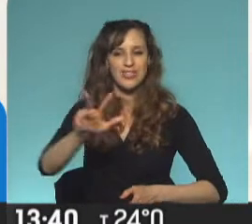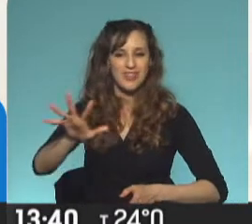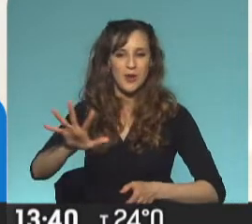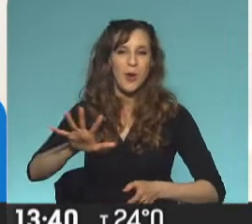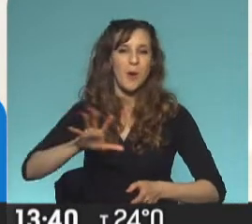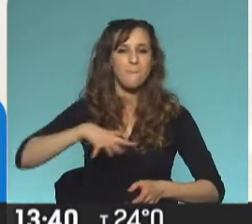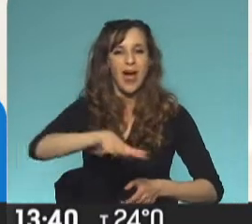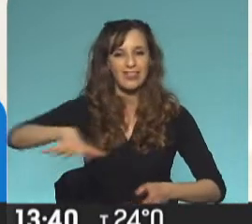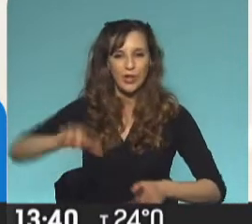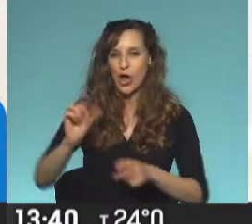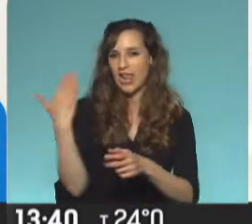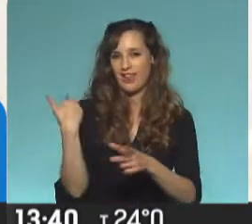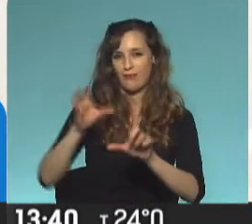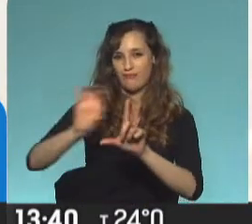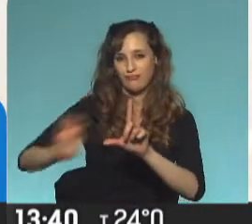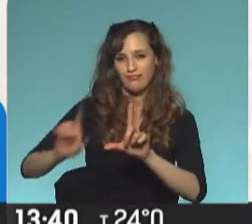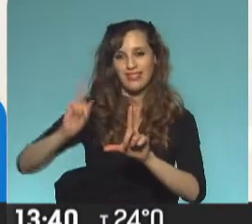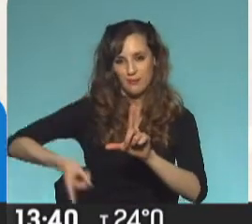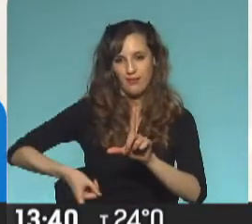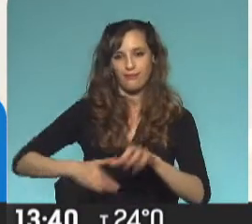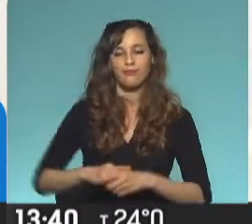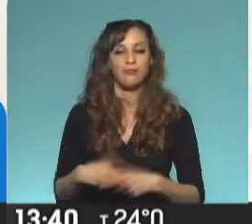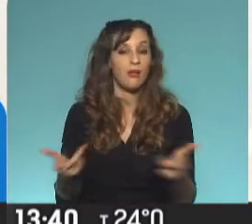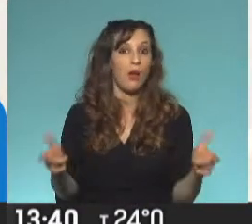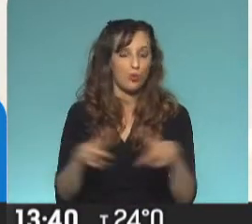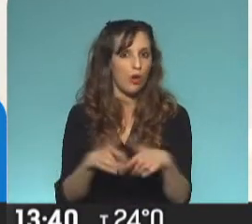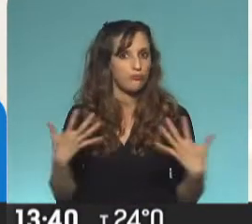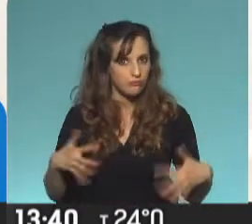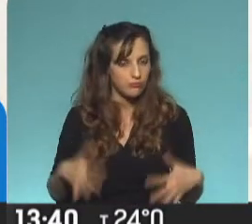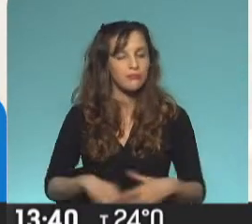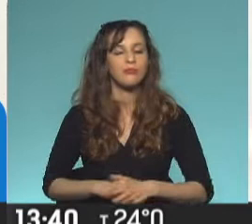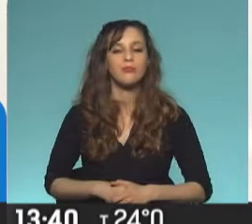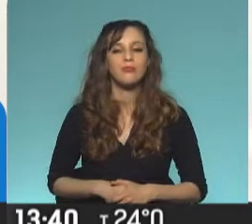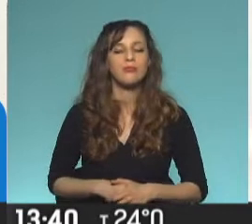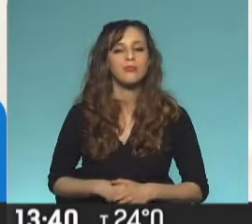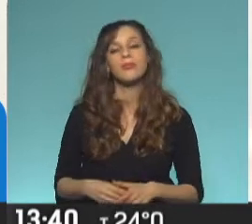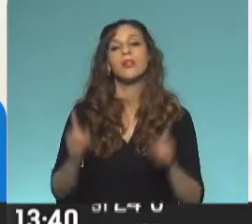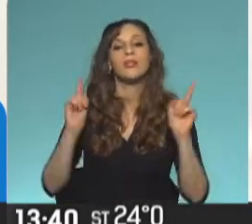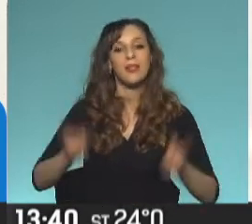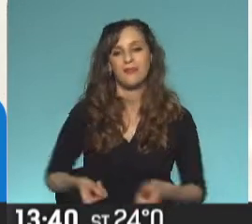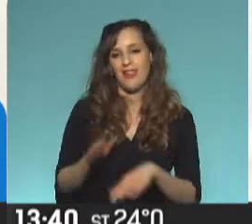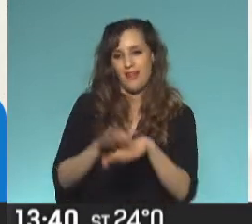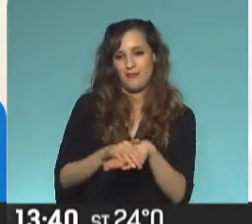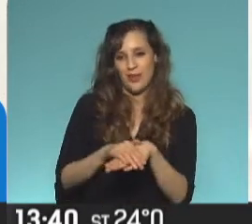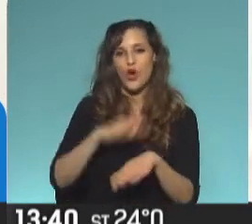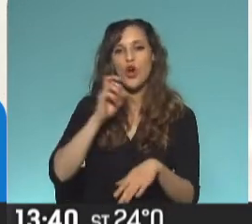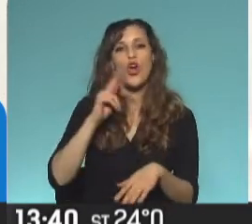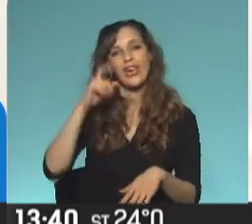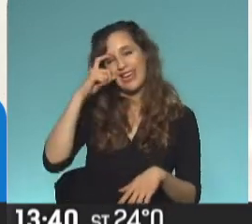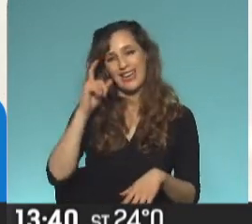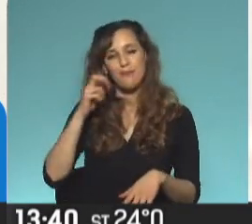aires con los que acabamos de tener una extensa reunión y mi amigo jorge vikingo